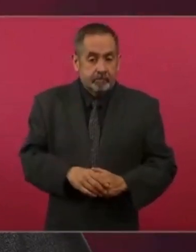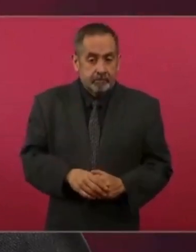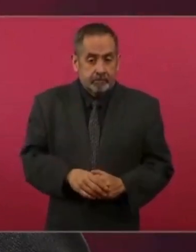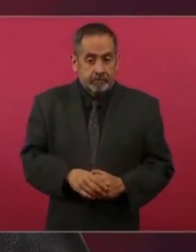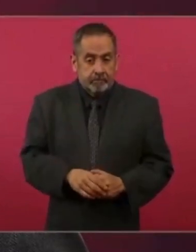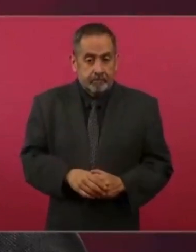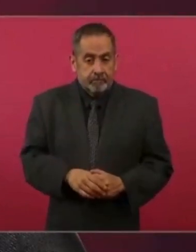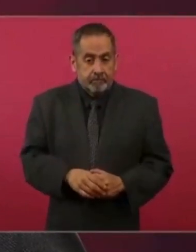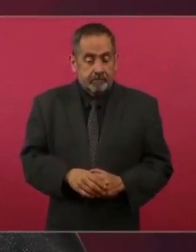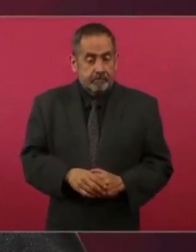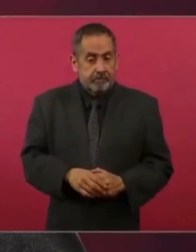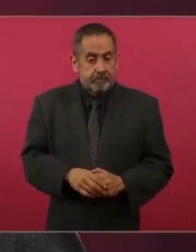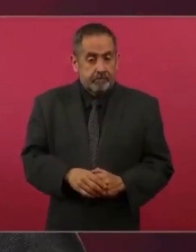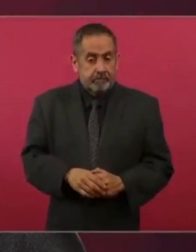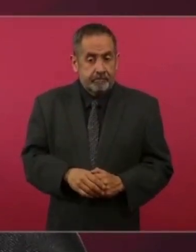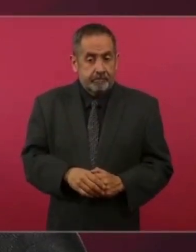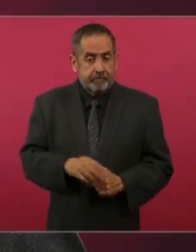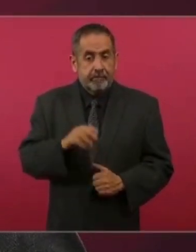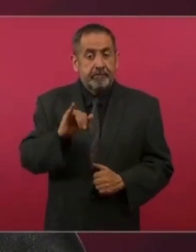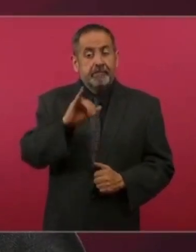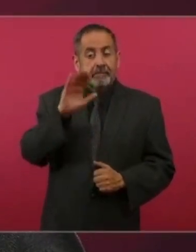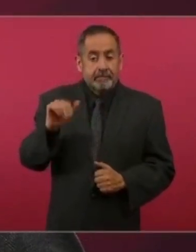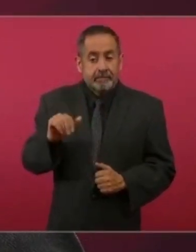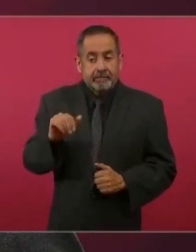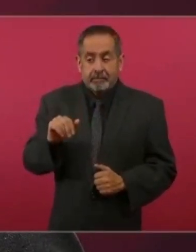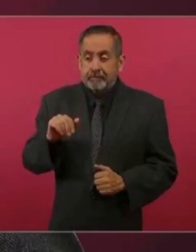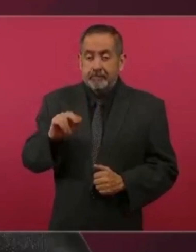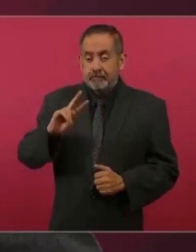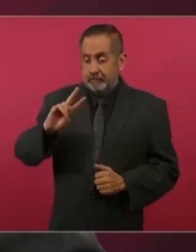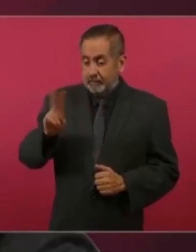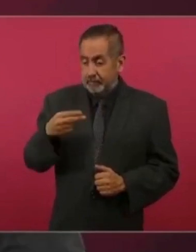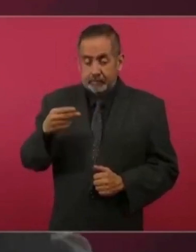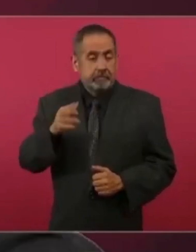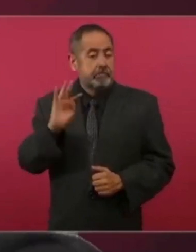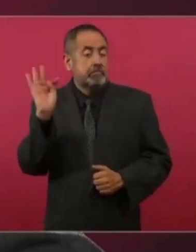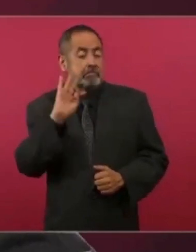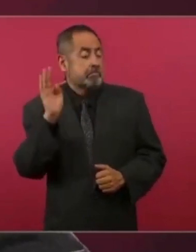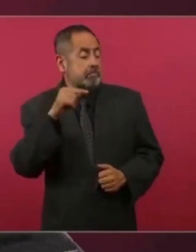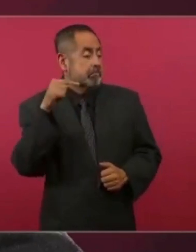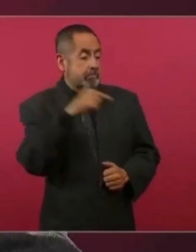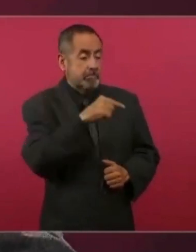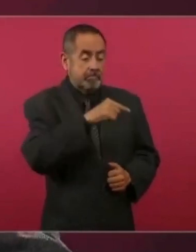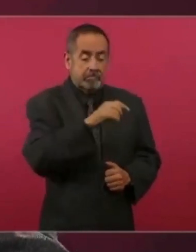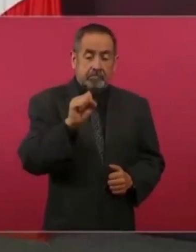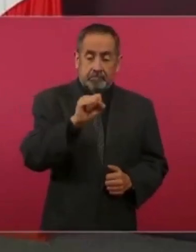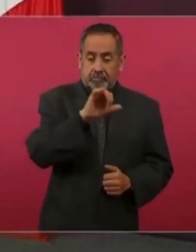se iban a devolver si la resolución